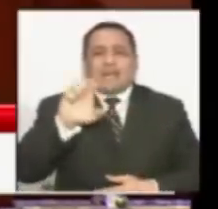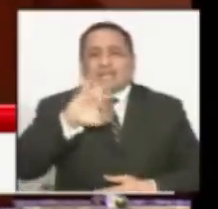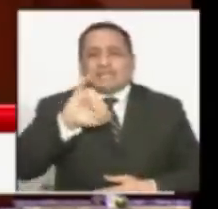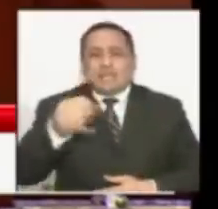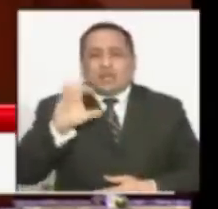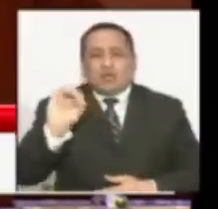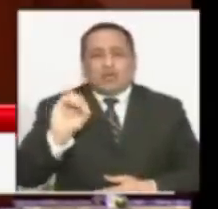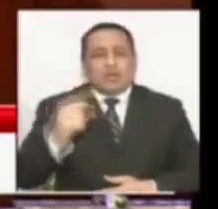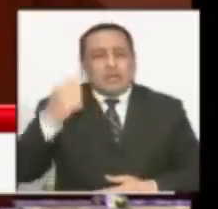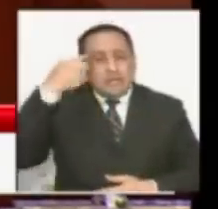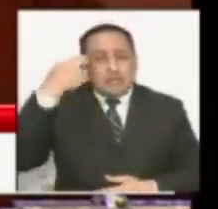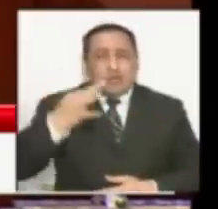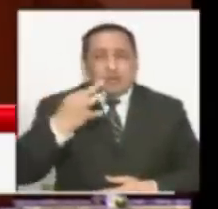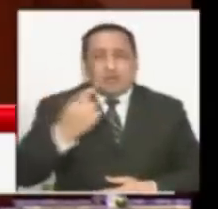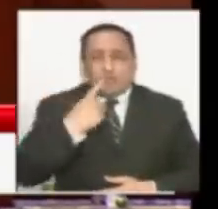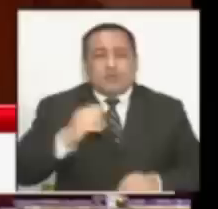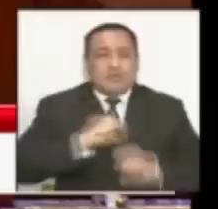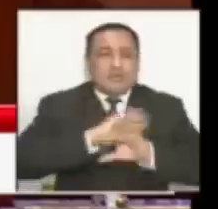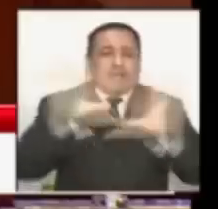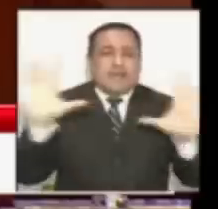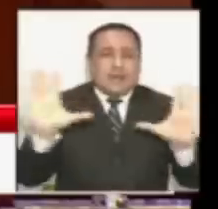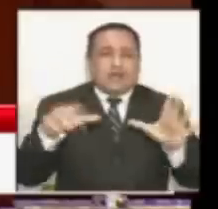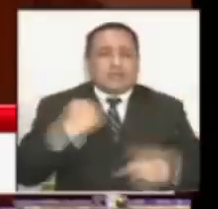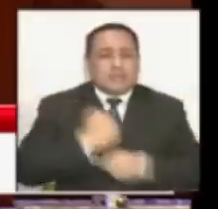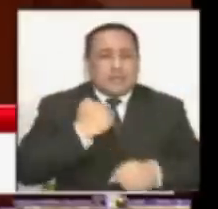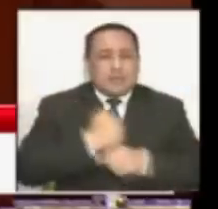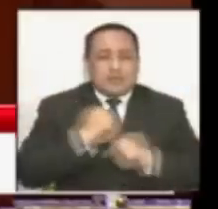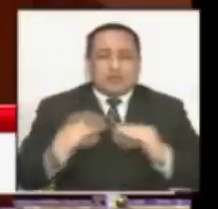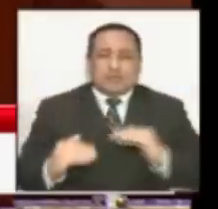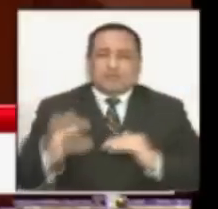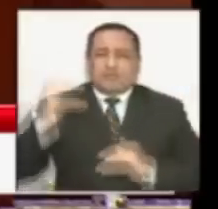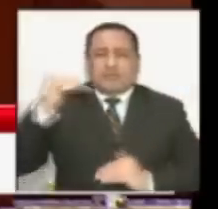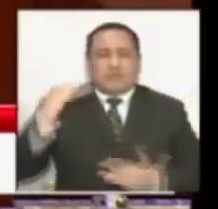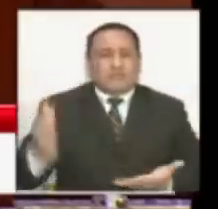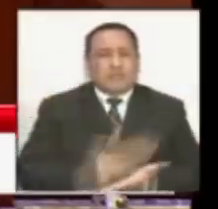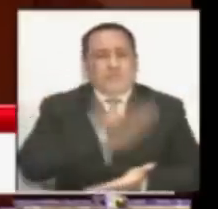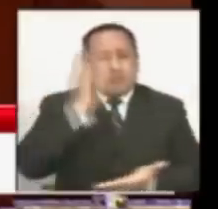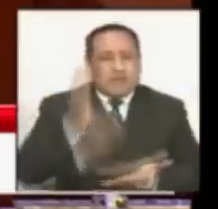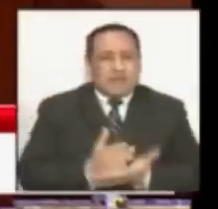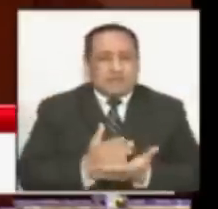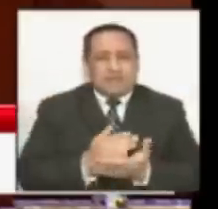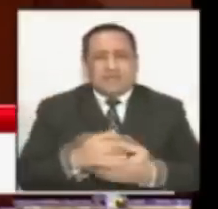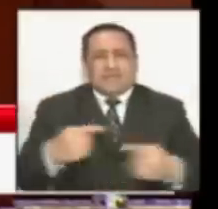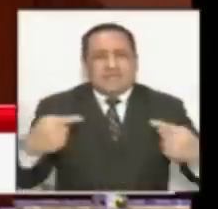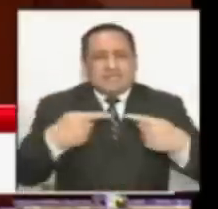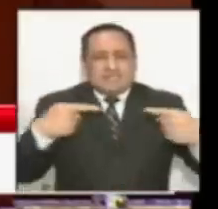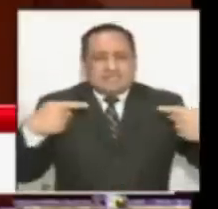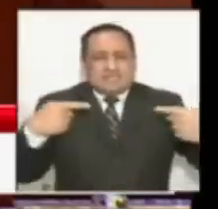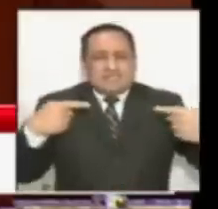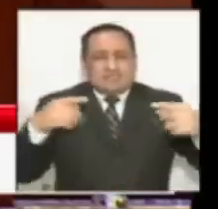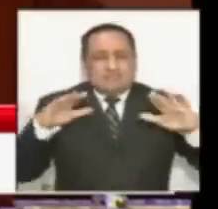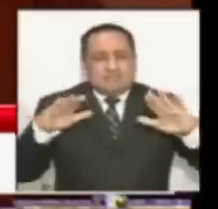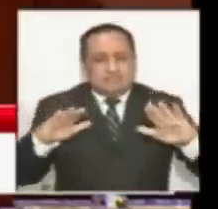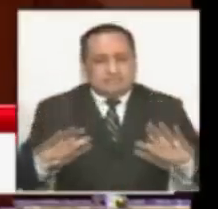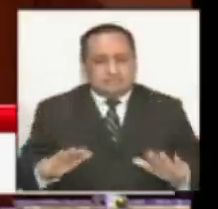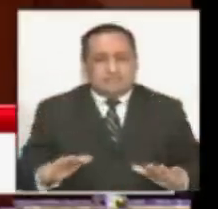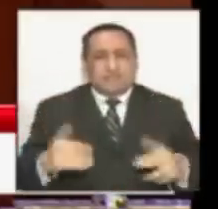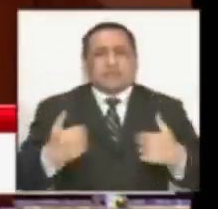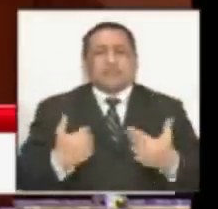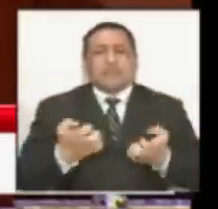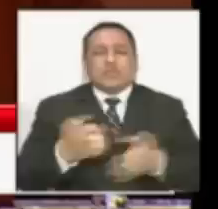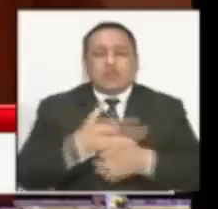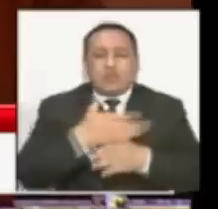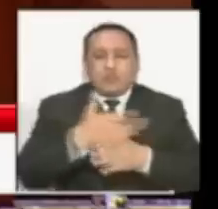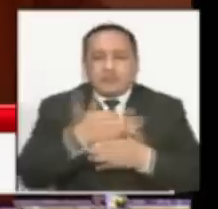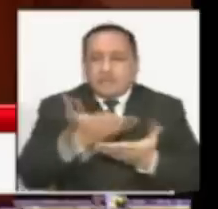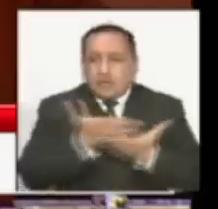que creo que ilustran bien la tarea de superar rencillas y disipar rencores. Quisiera compartir